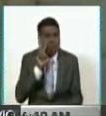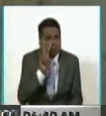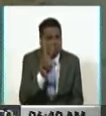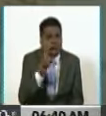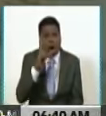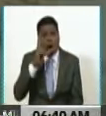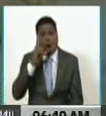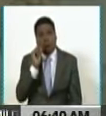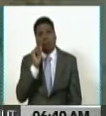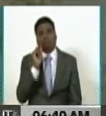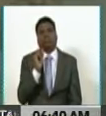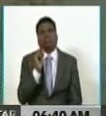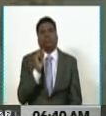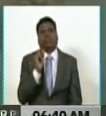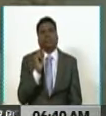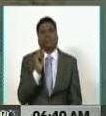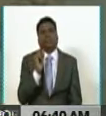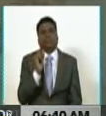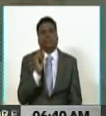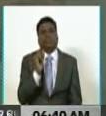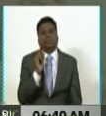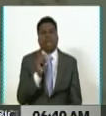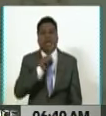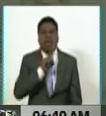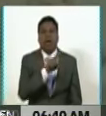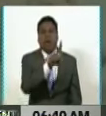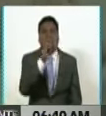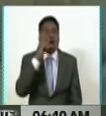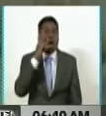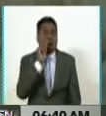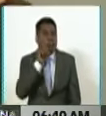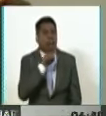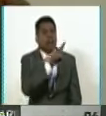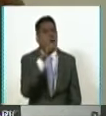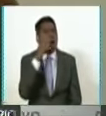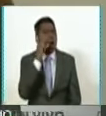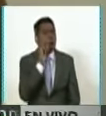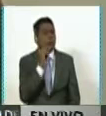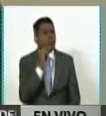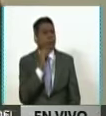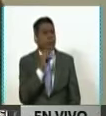Aquel hombre que es parte del sistema EBR,